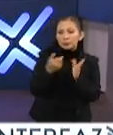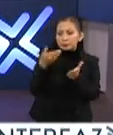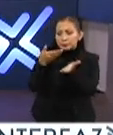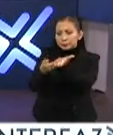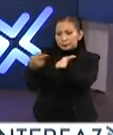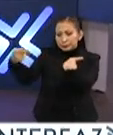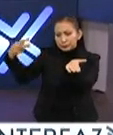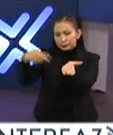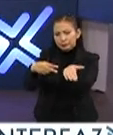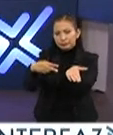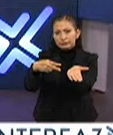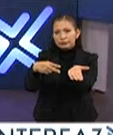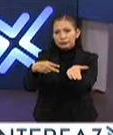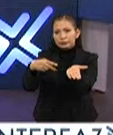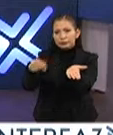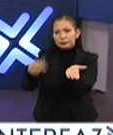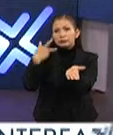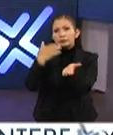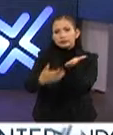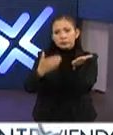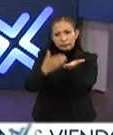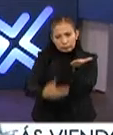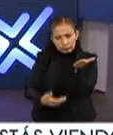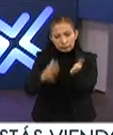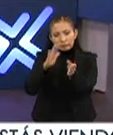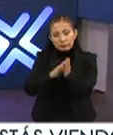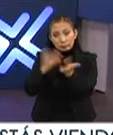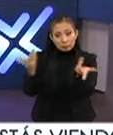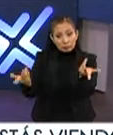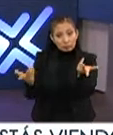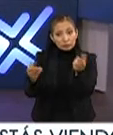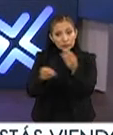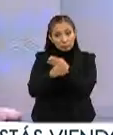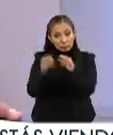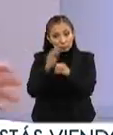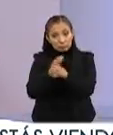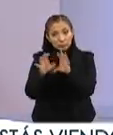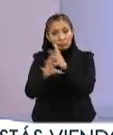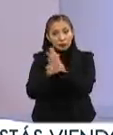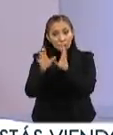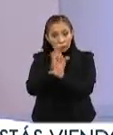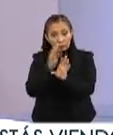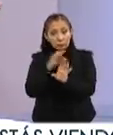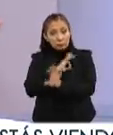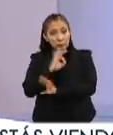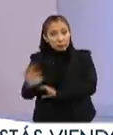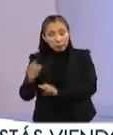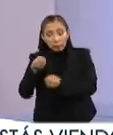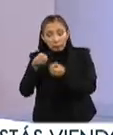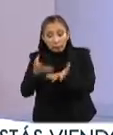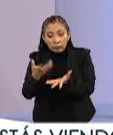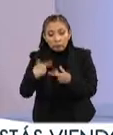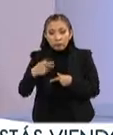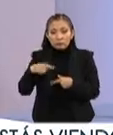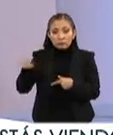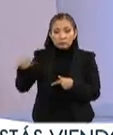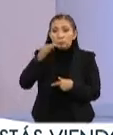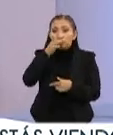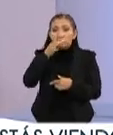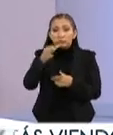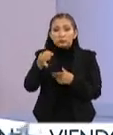la mesa que hacía falta más recursos, más medios donde pudiera proporcionarle a las